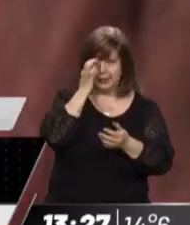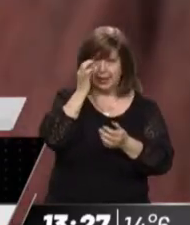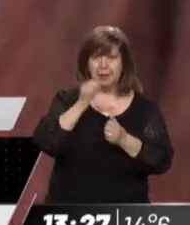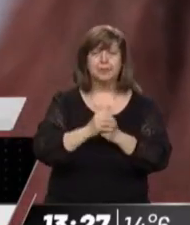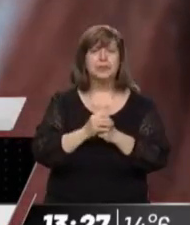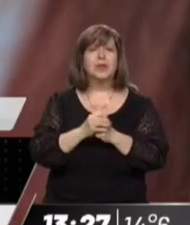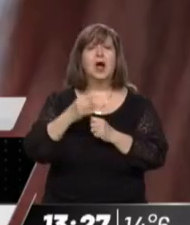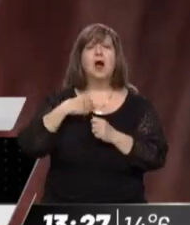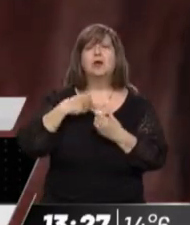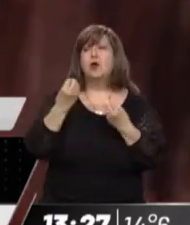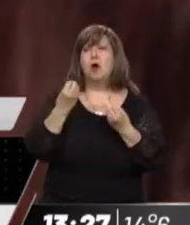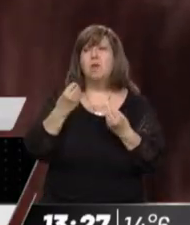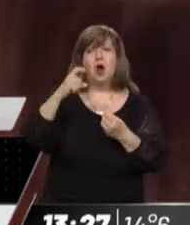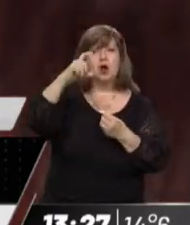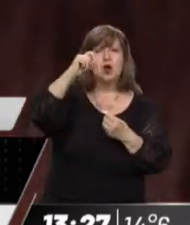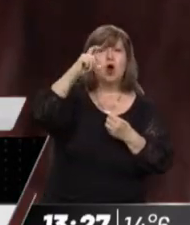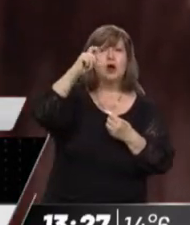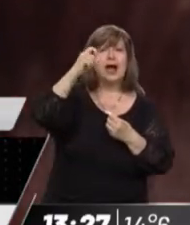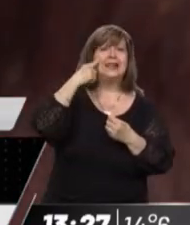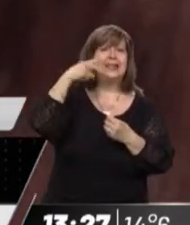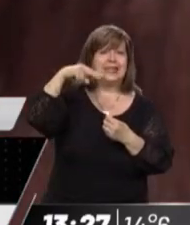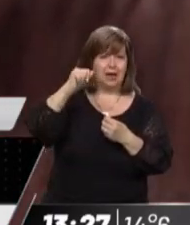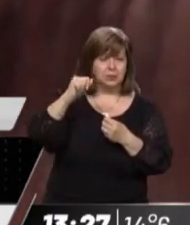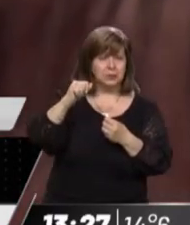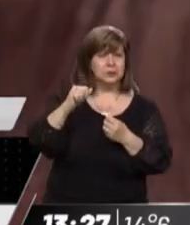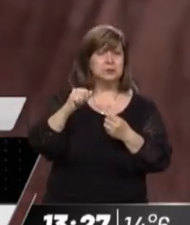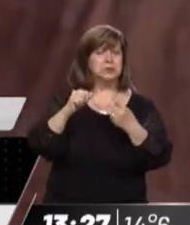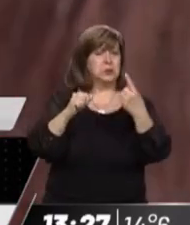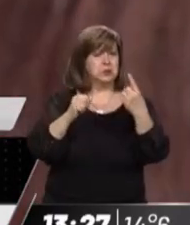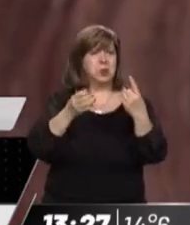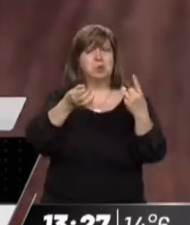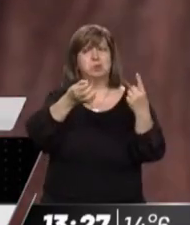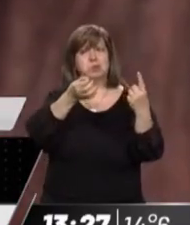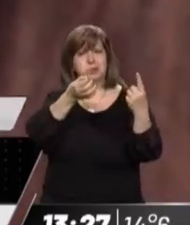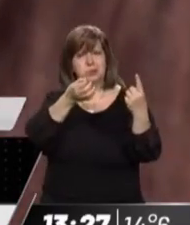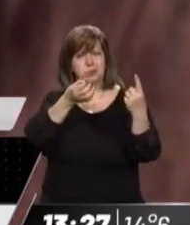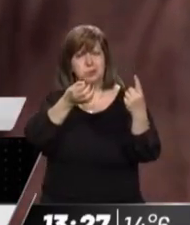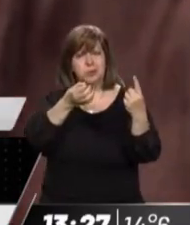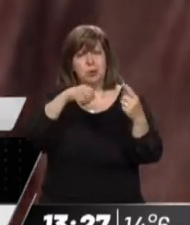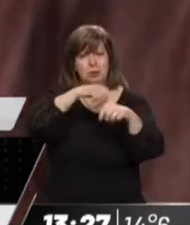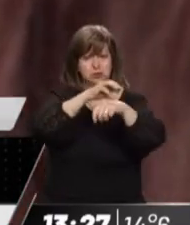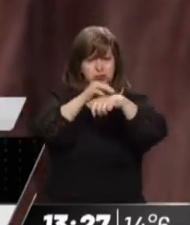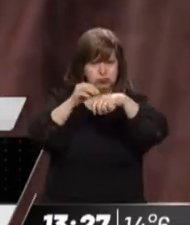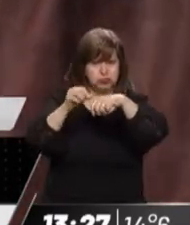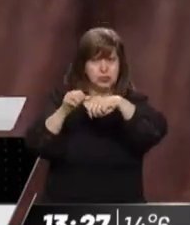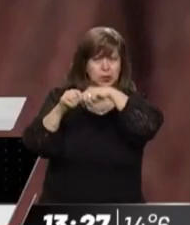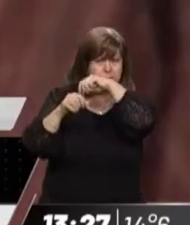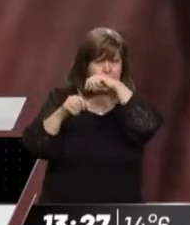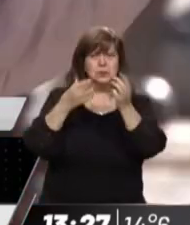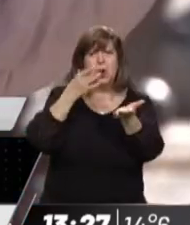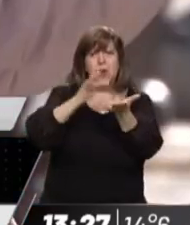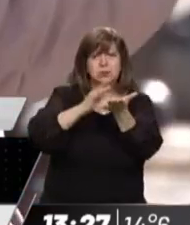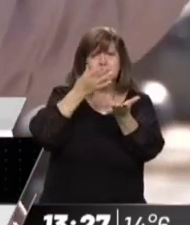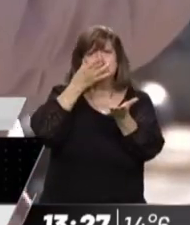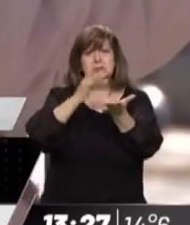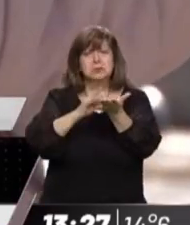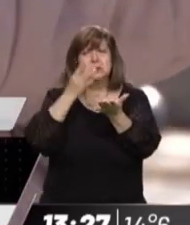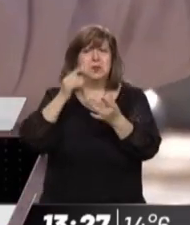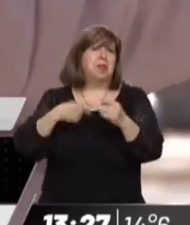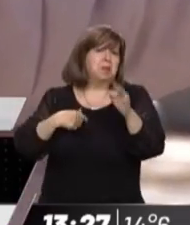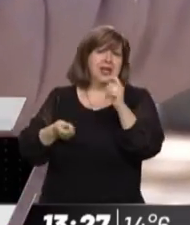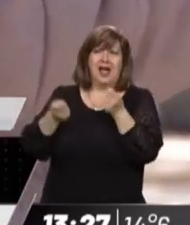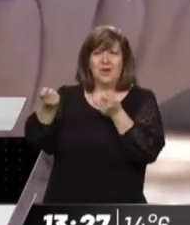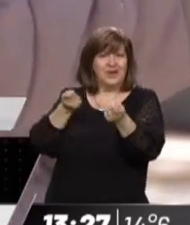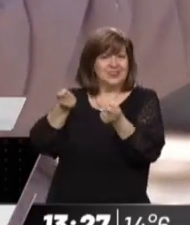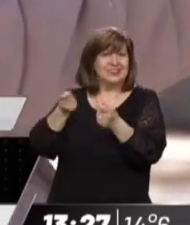Empecé con la cocaína. Empecé a drogarme los fines de semana cuando salía, después